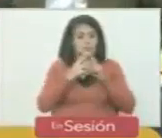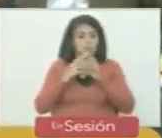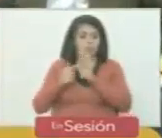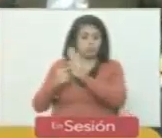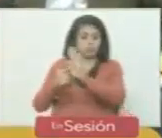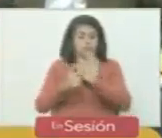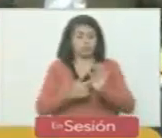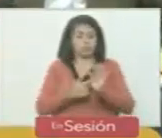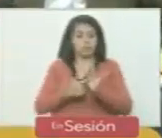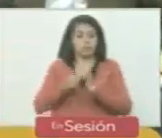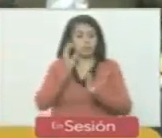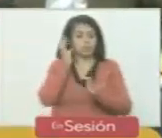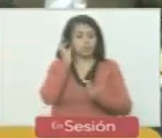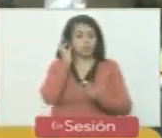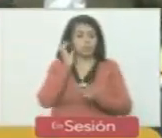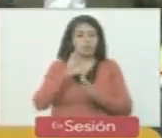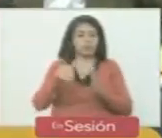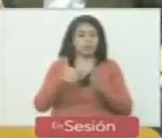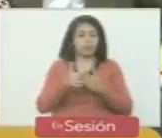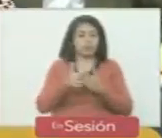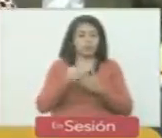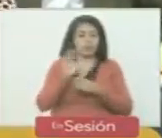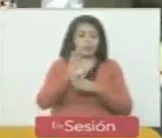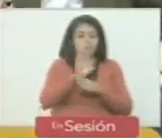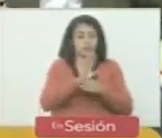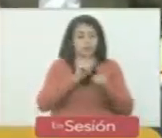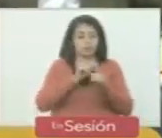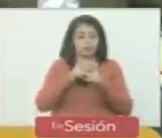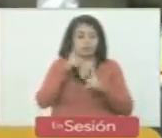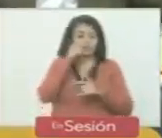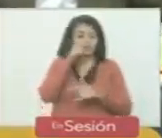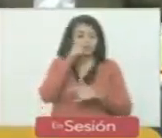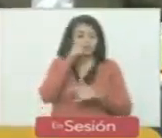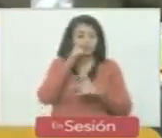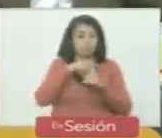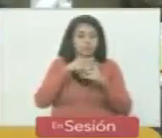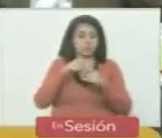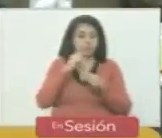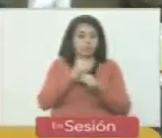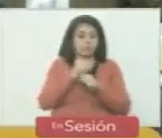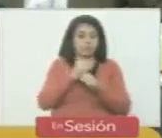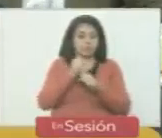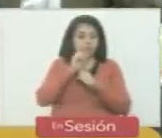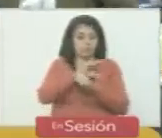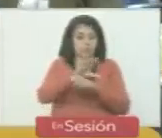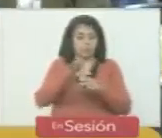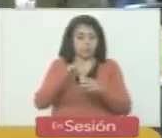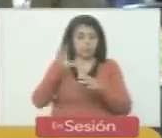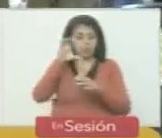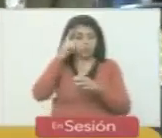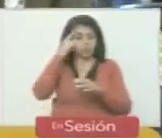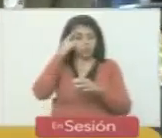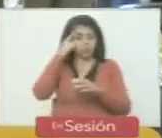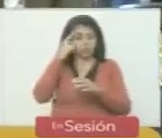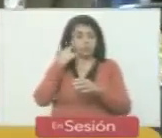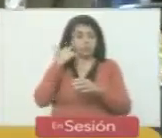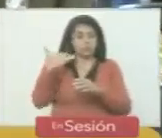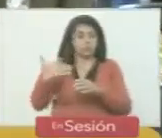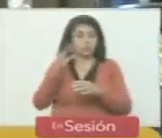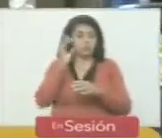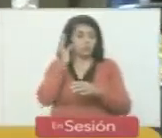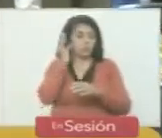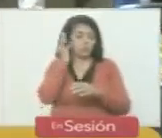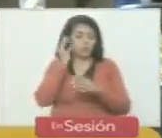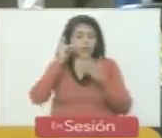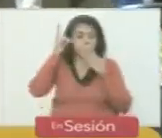las mujeres las garantes de esa custodia. Somos las mujeres las que transmitimos ese conocimiento tradicional. Somos las